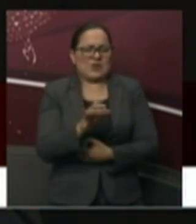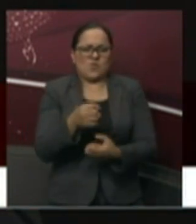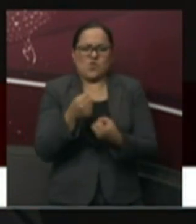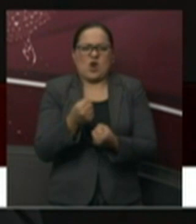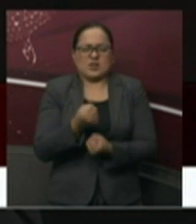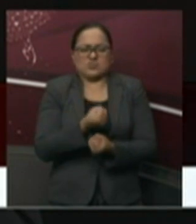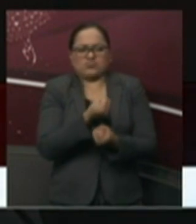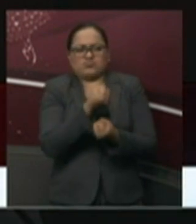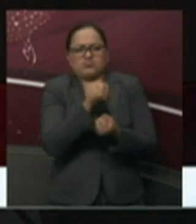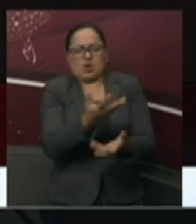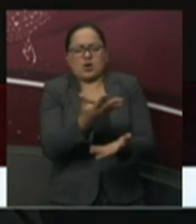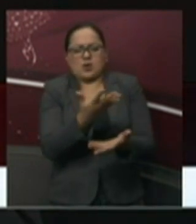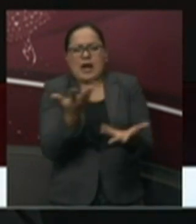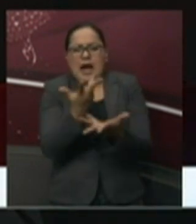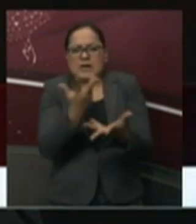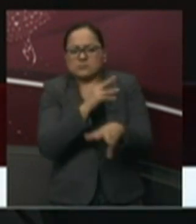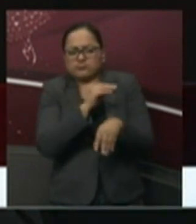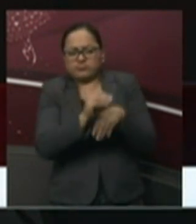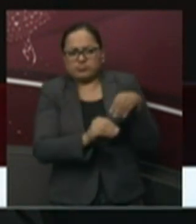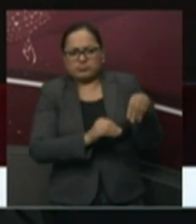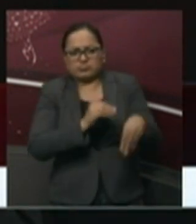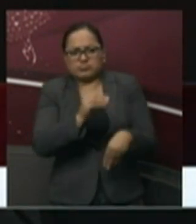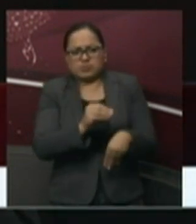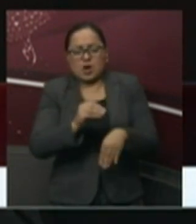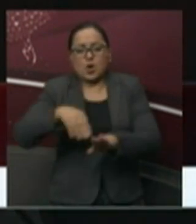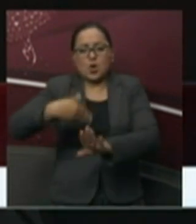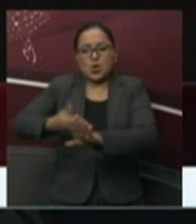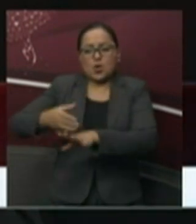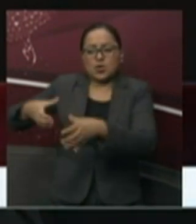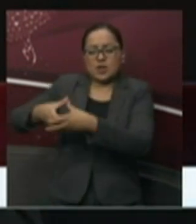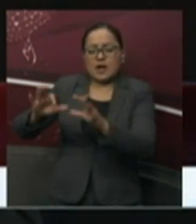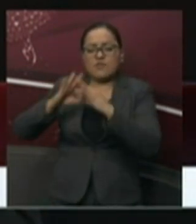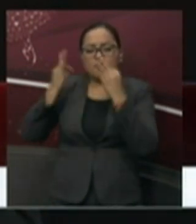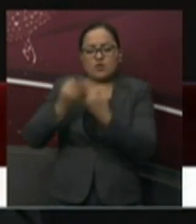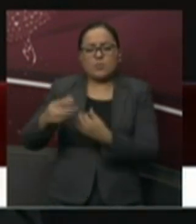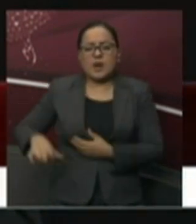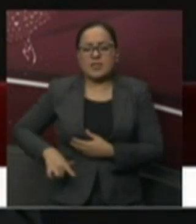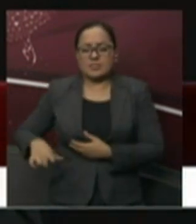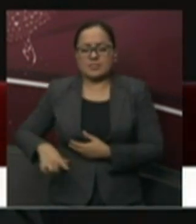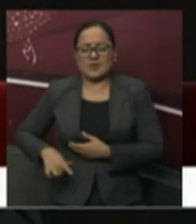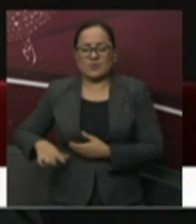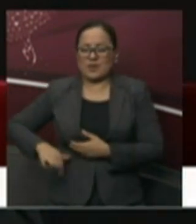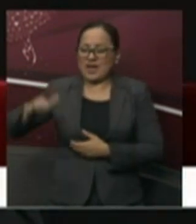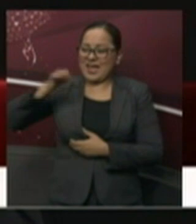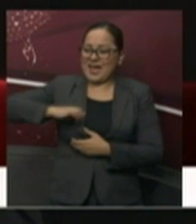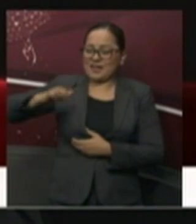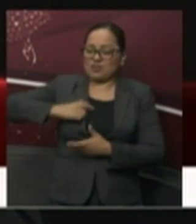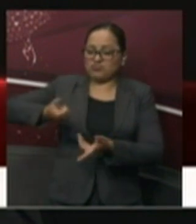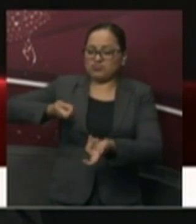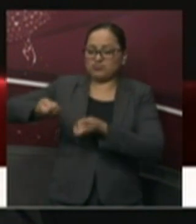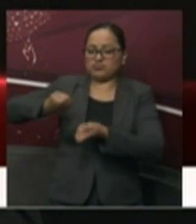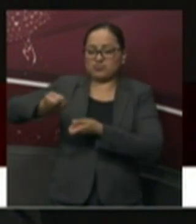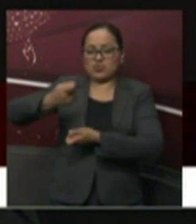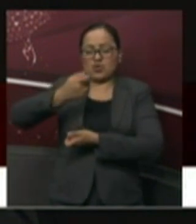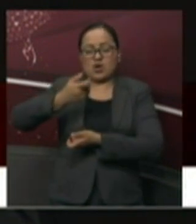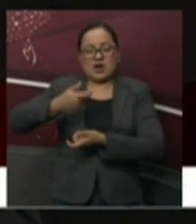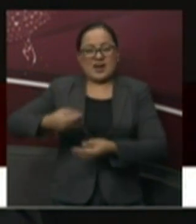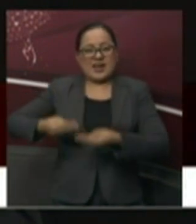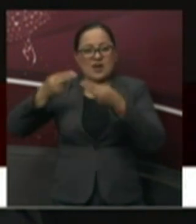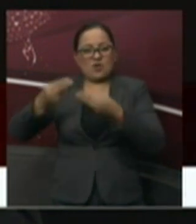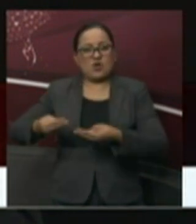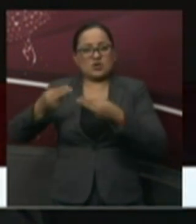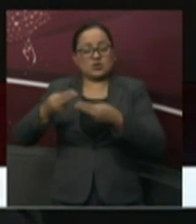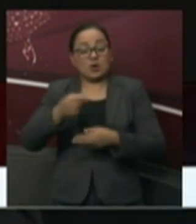fuerte de armas tomar en contra del capitalismo. Es un manifiesto